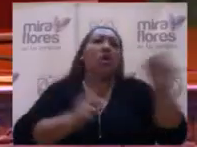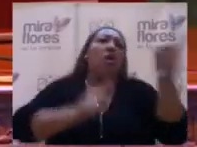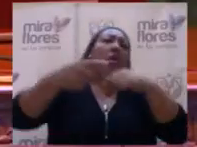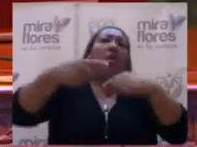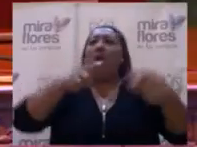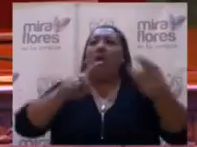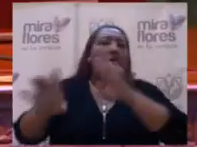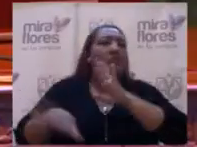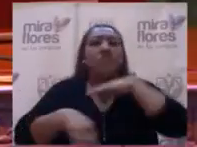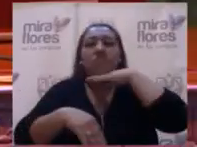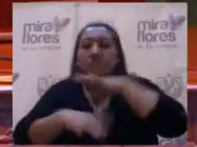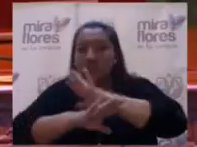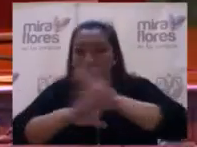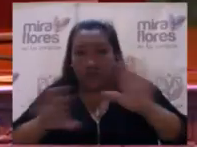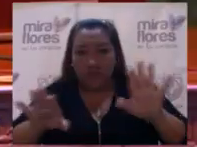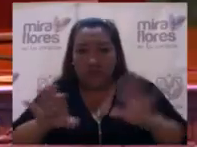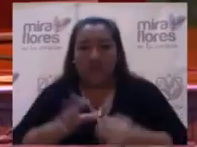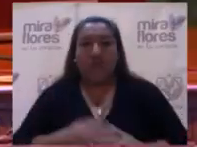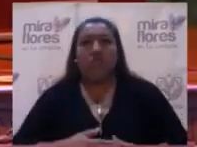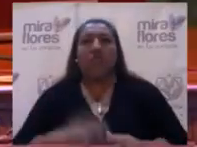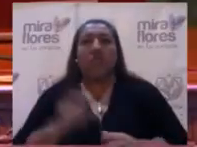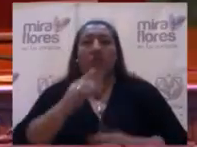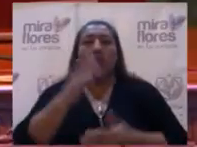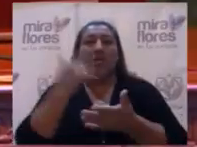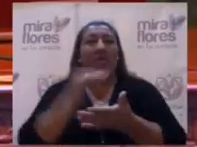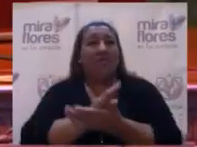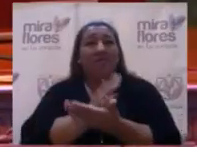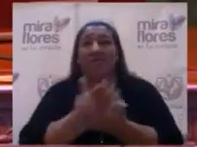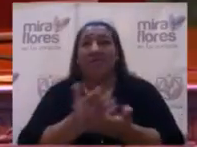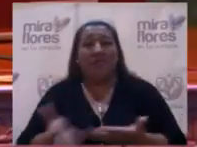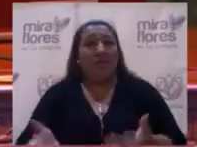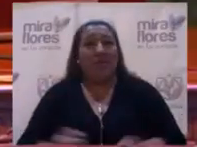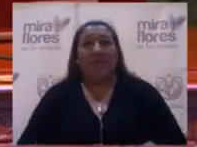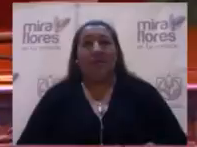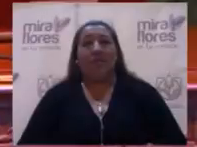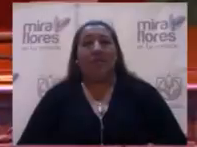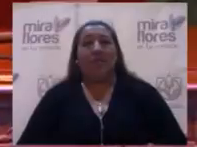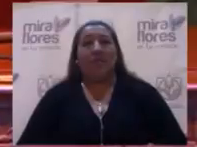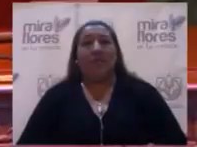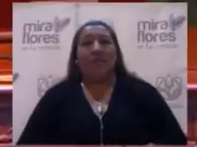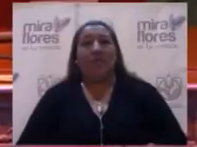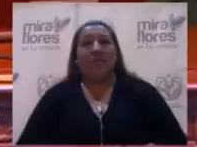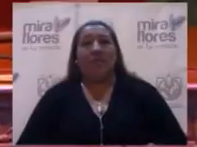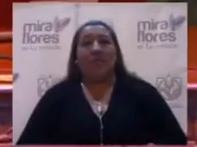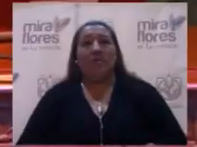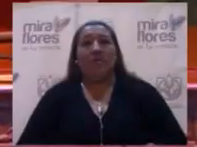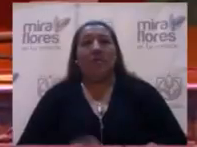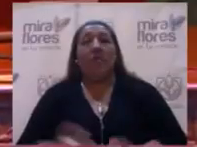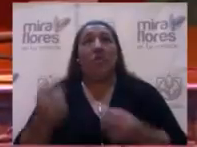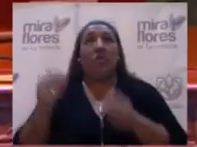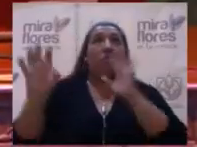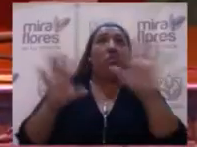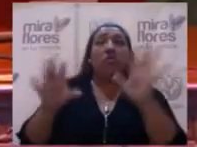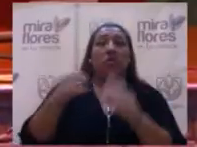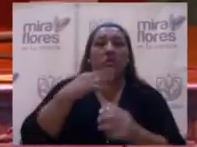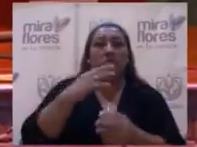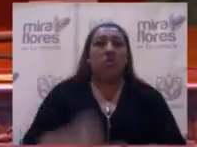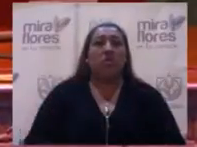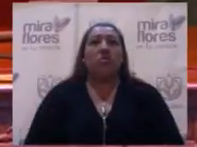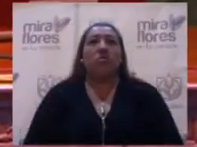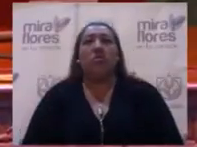que creo que no trae nada de publicidad, como se ha